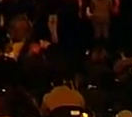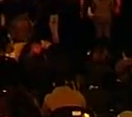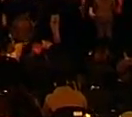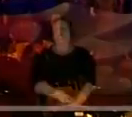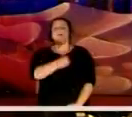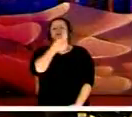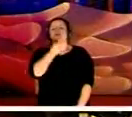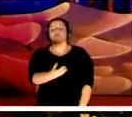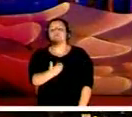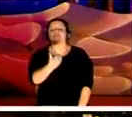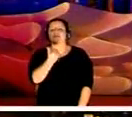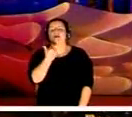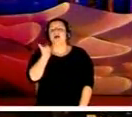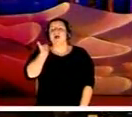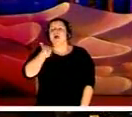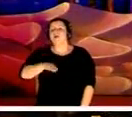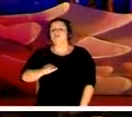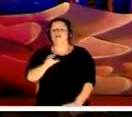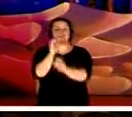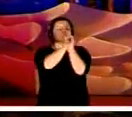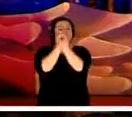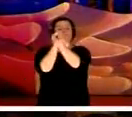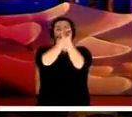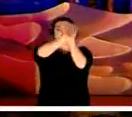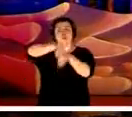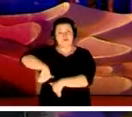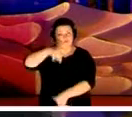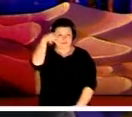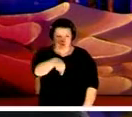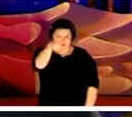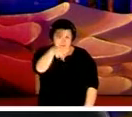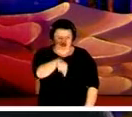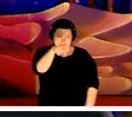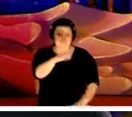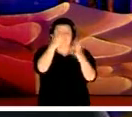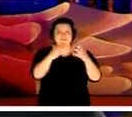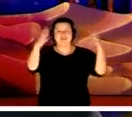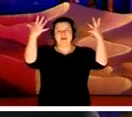llegamos Legañosos. Ya a la última murga en la noche de hoy.